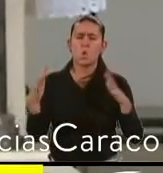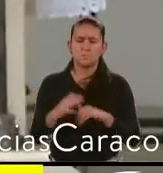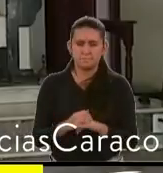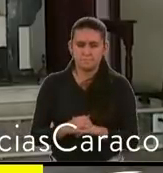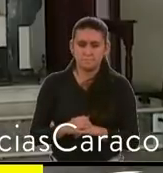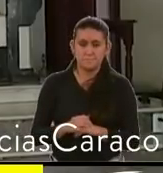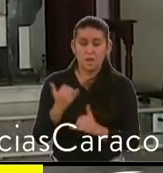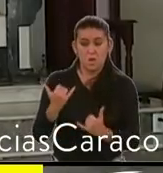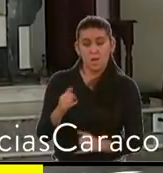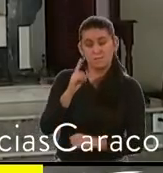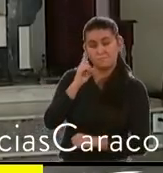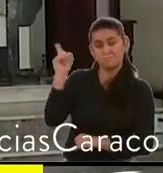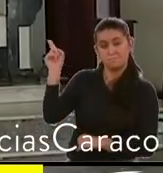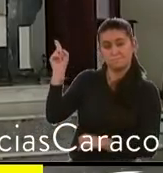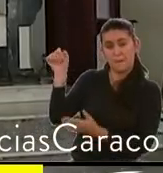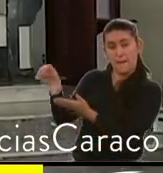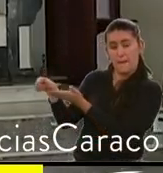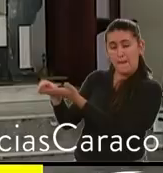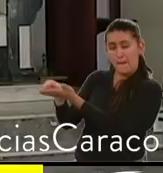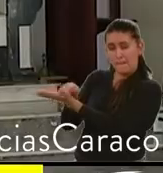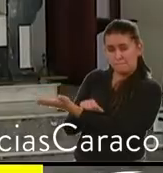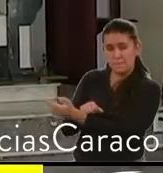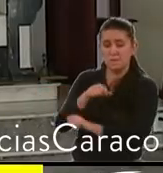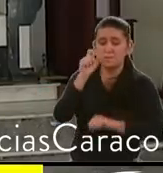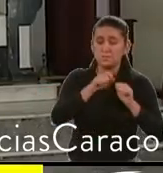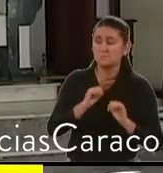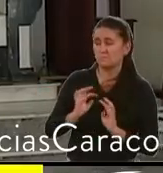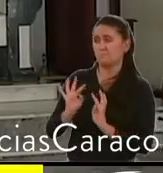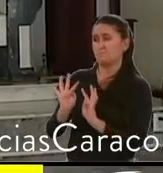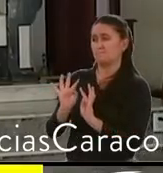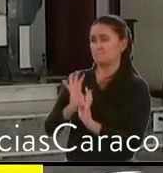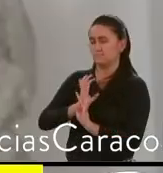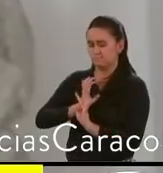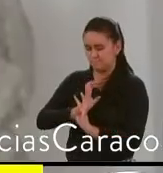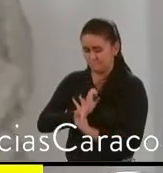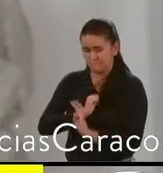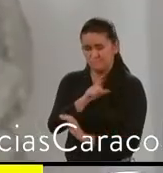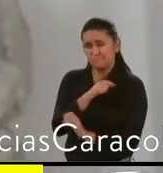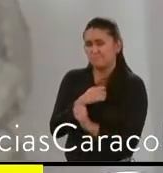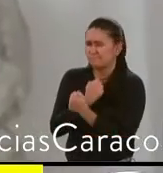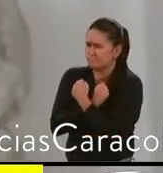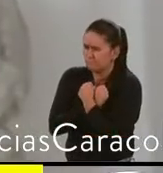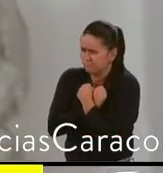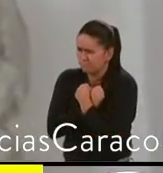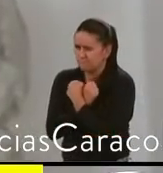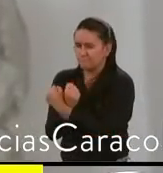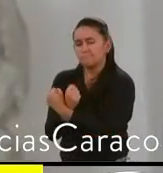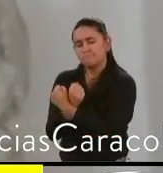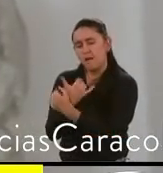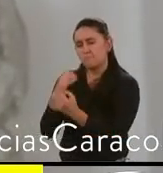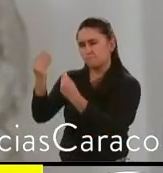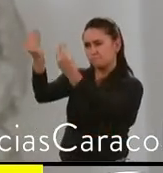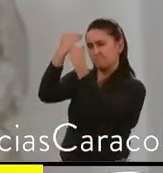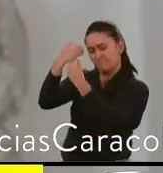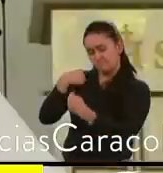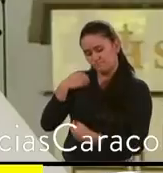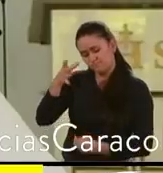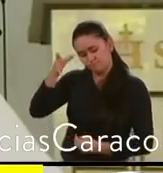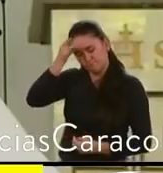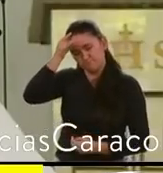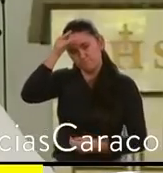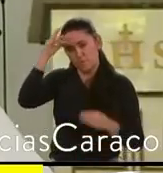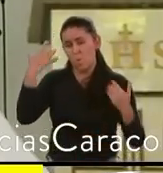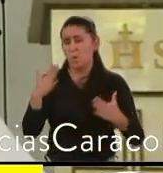está vacío, pero los feligreses confían en que su párroco, a quien amaron, les dejó una gran enseñanza. Un